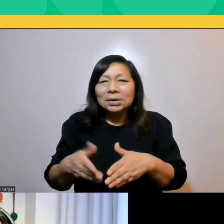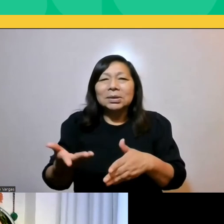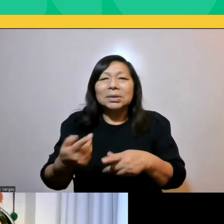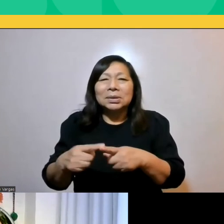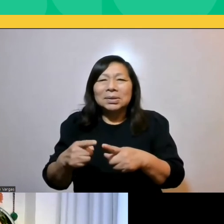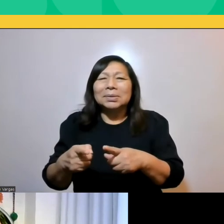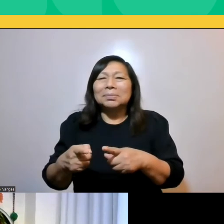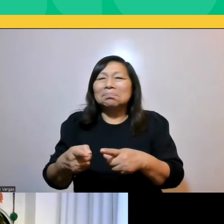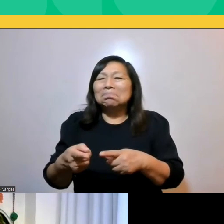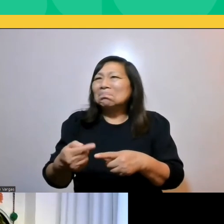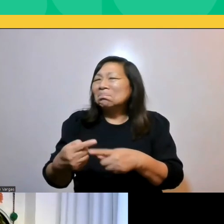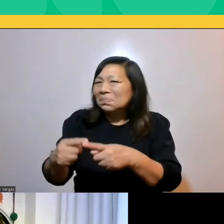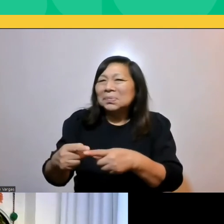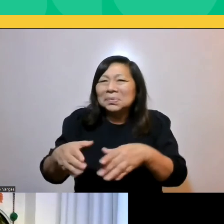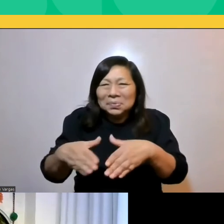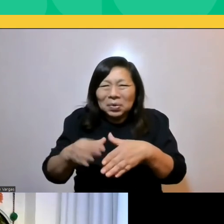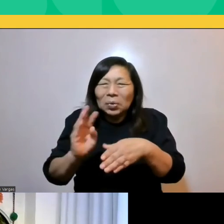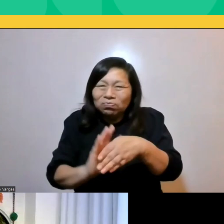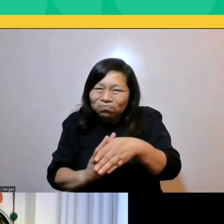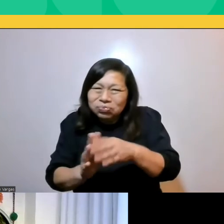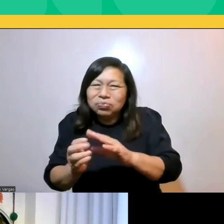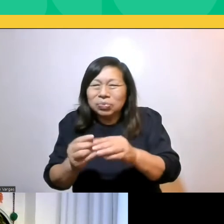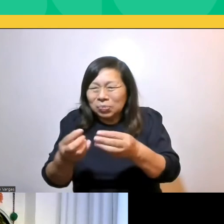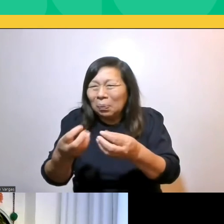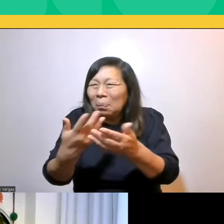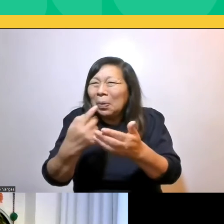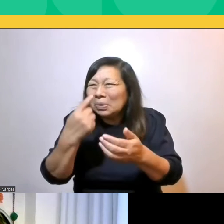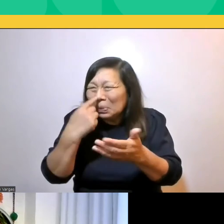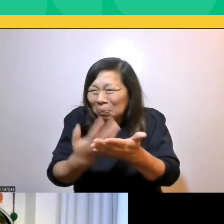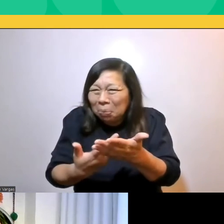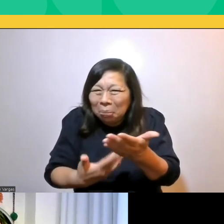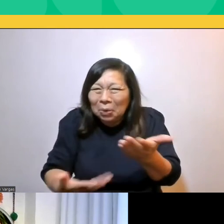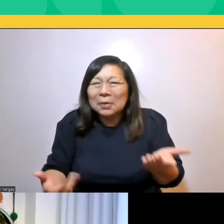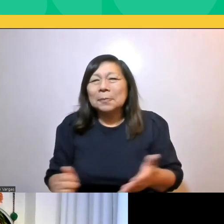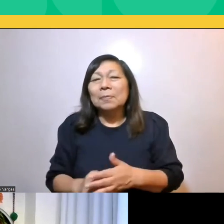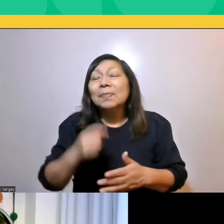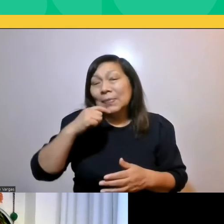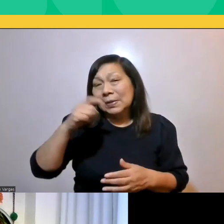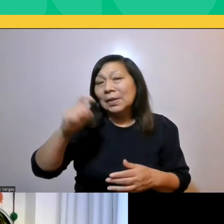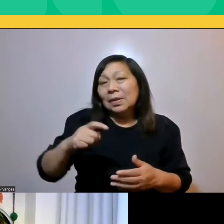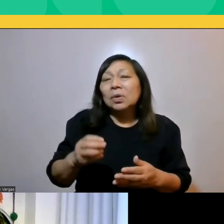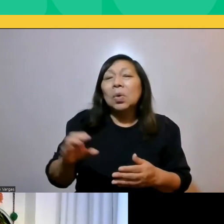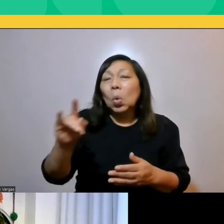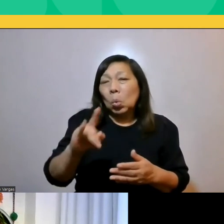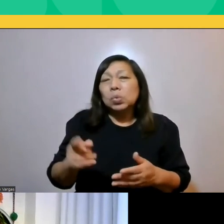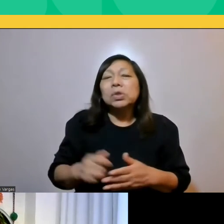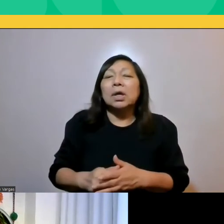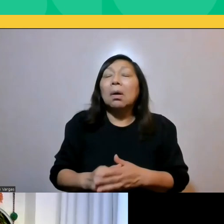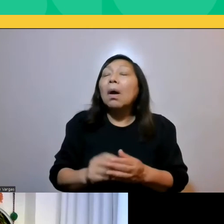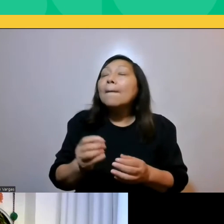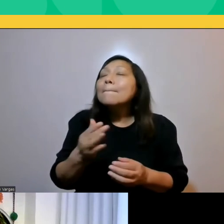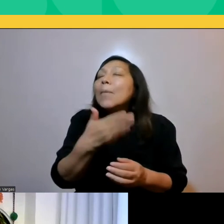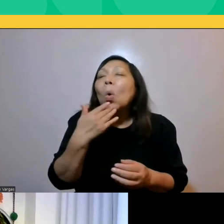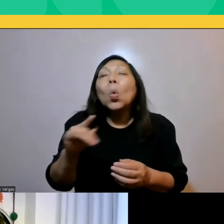glándulas sebáceas, hay vello que se ensucia con la orina, con la sangre. Entonces sí es necesario un jabón íntimo